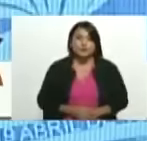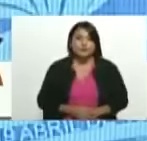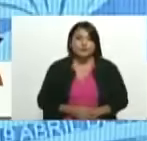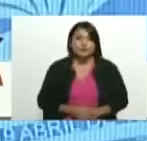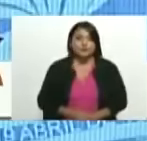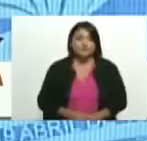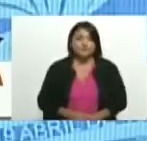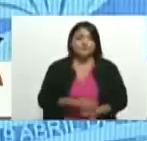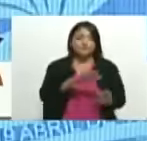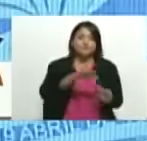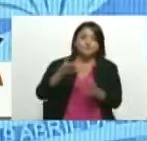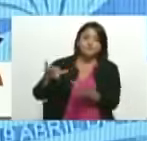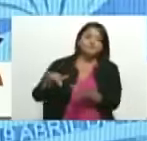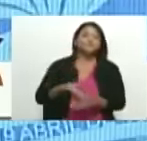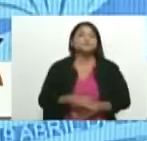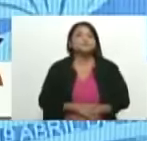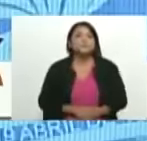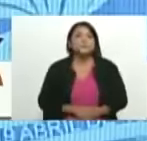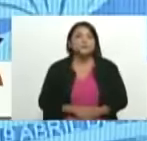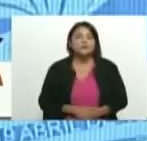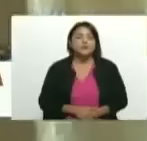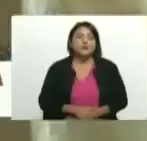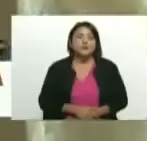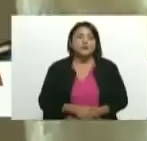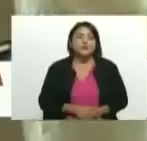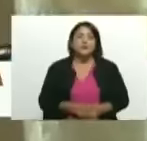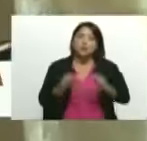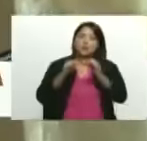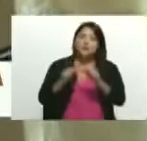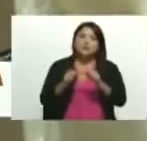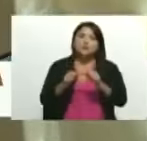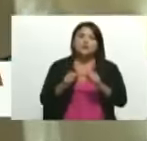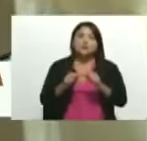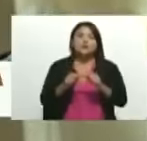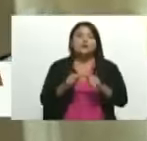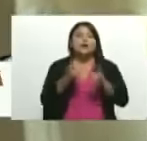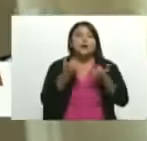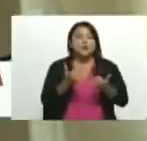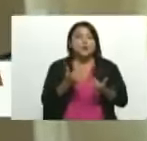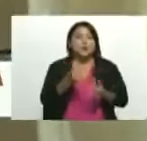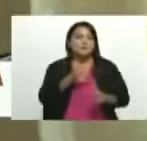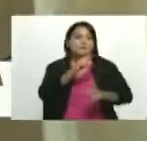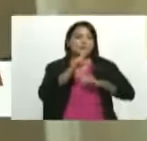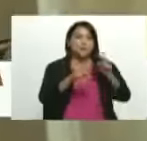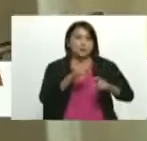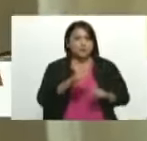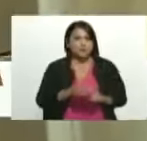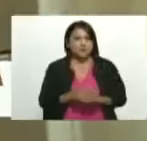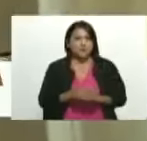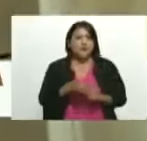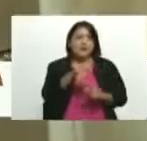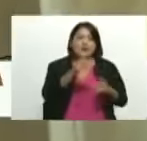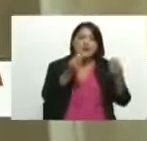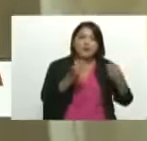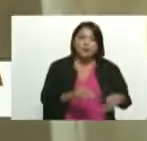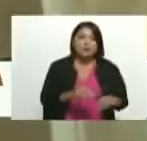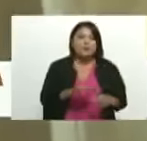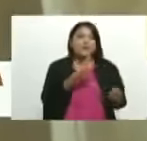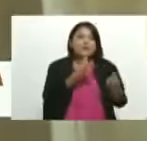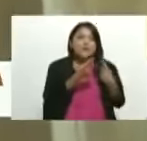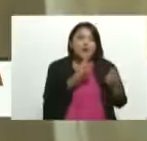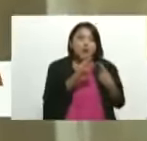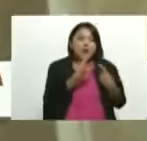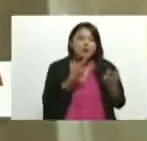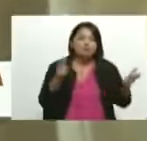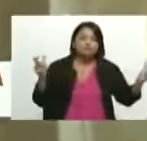Adelante. Quisiera insistir un poco hacia dónde irían ahora estos, o este acuerdo, a este diálogo. Ha dicho que se va a reunir